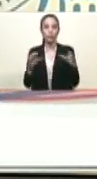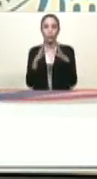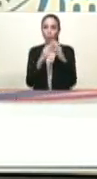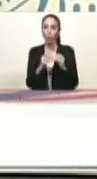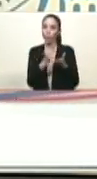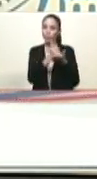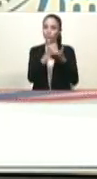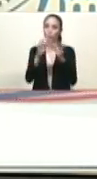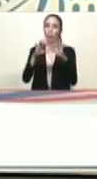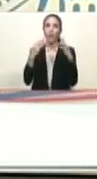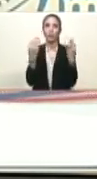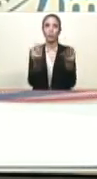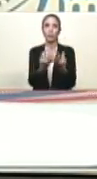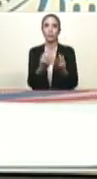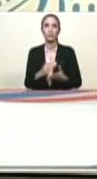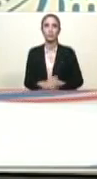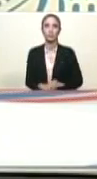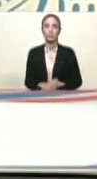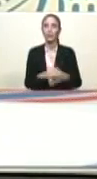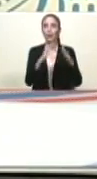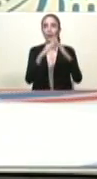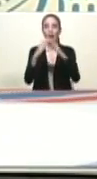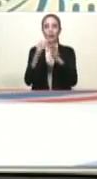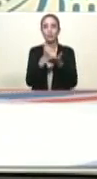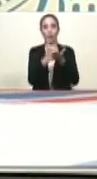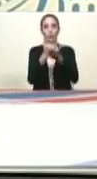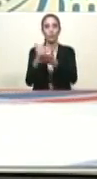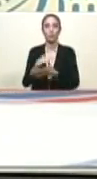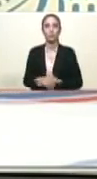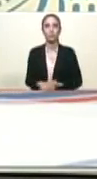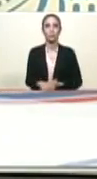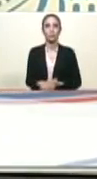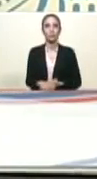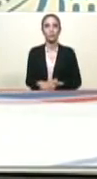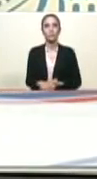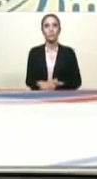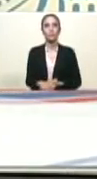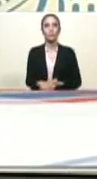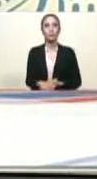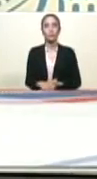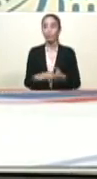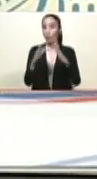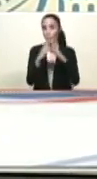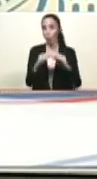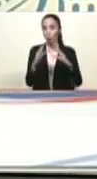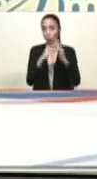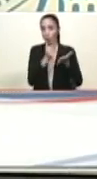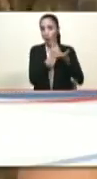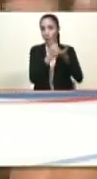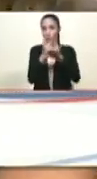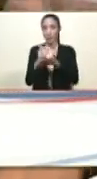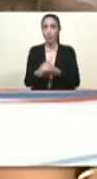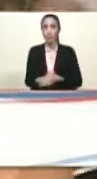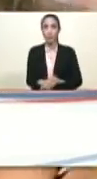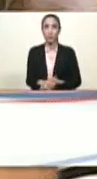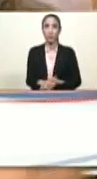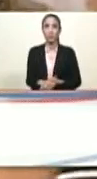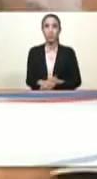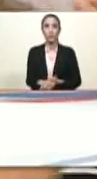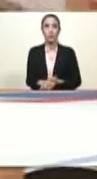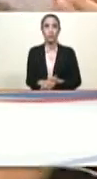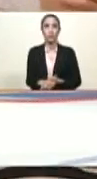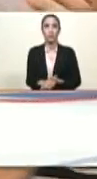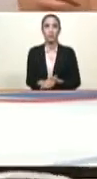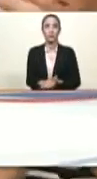familia, la vivienda, Barrio Nuevo, Barrio Tricolor, todo, el